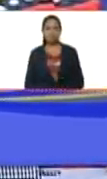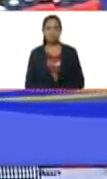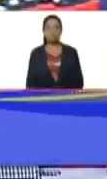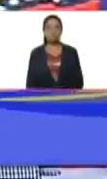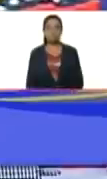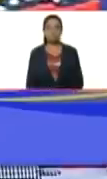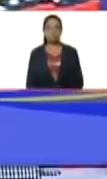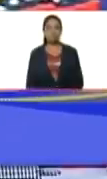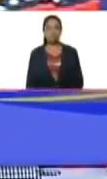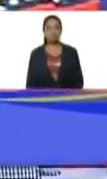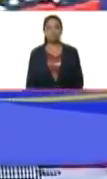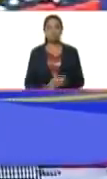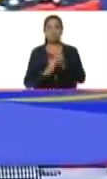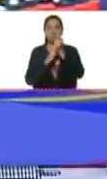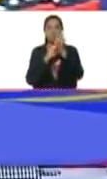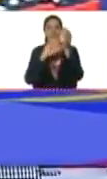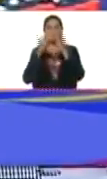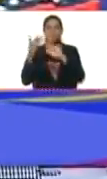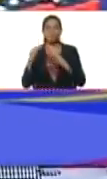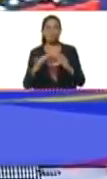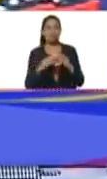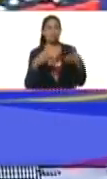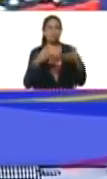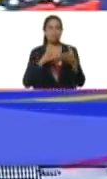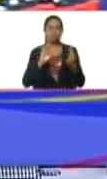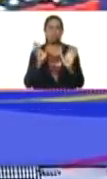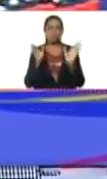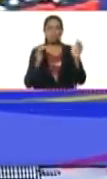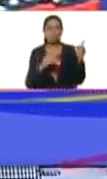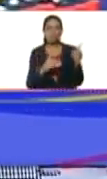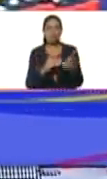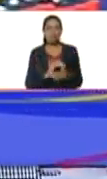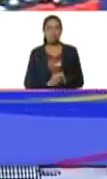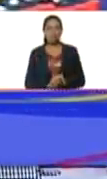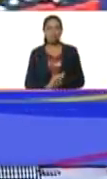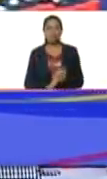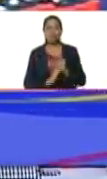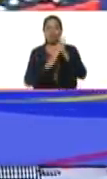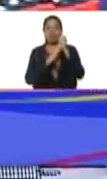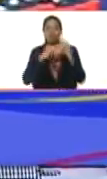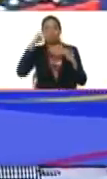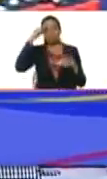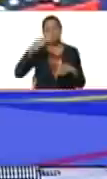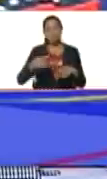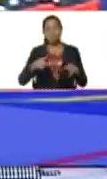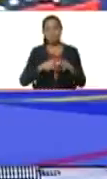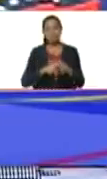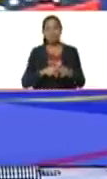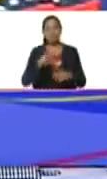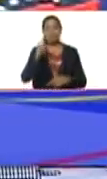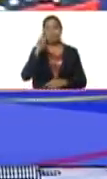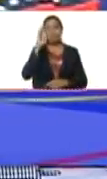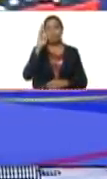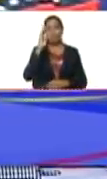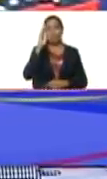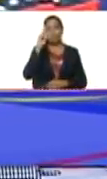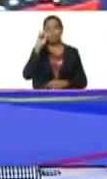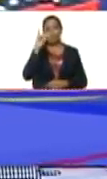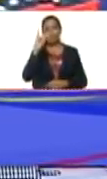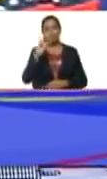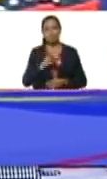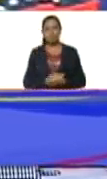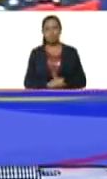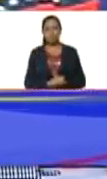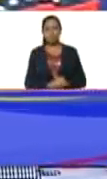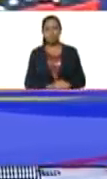a los líderes comunales y de CLAP, a los líderes militares de las UPD, a